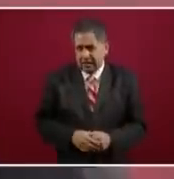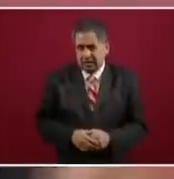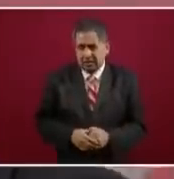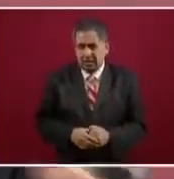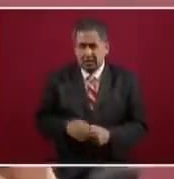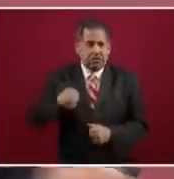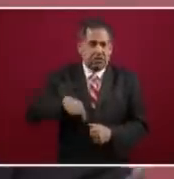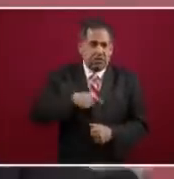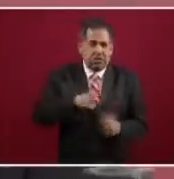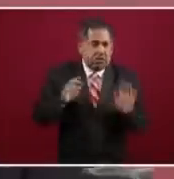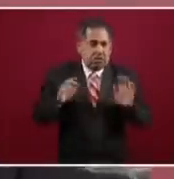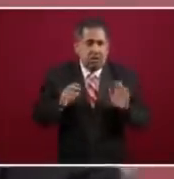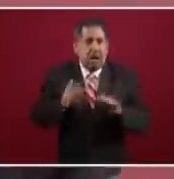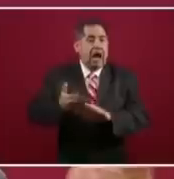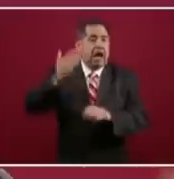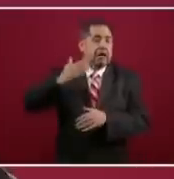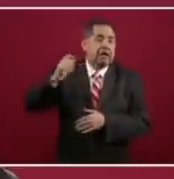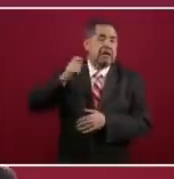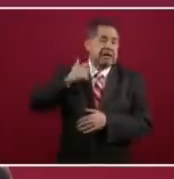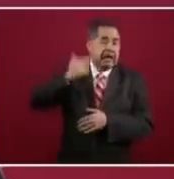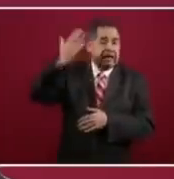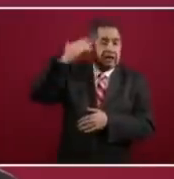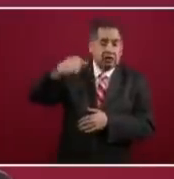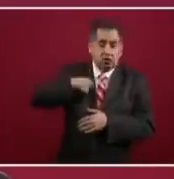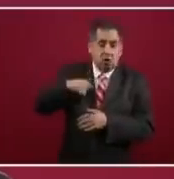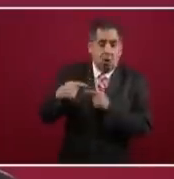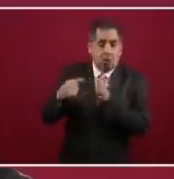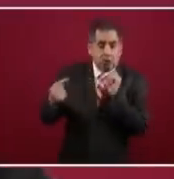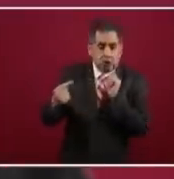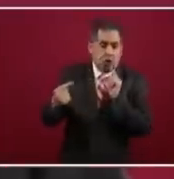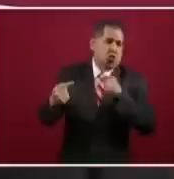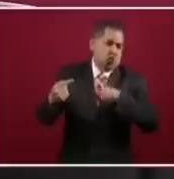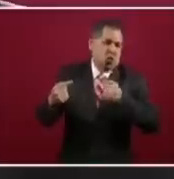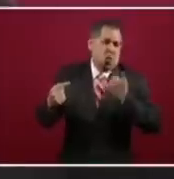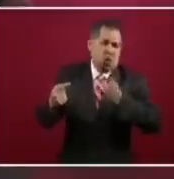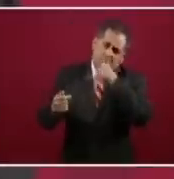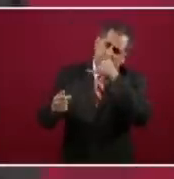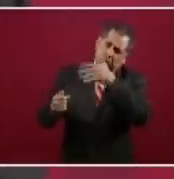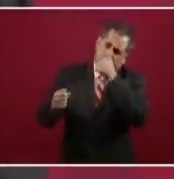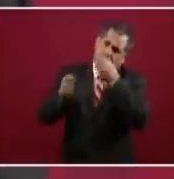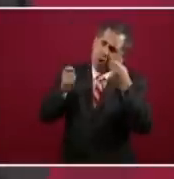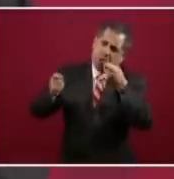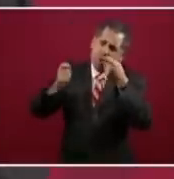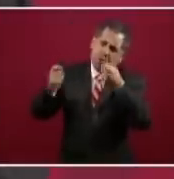nosotros estamos en la posición protesta vamos